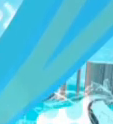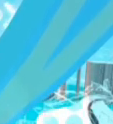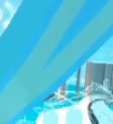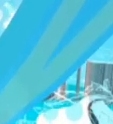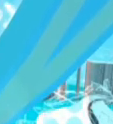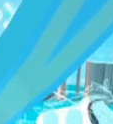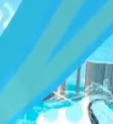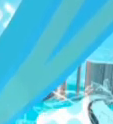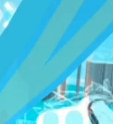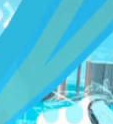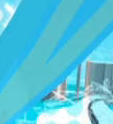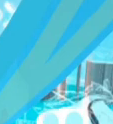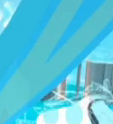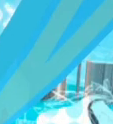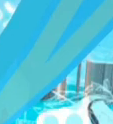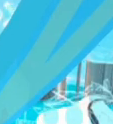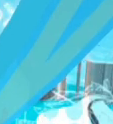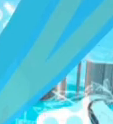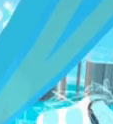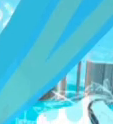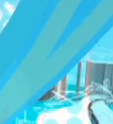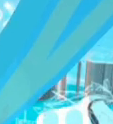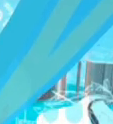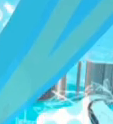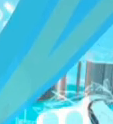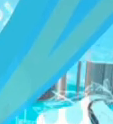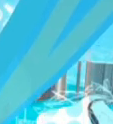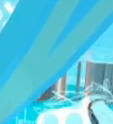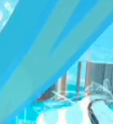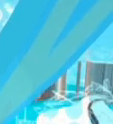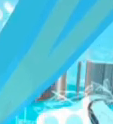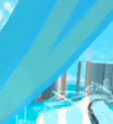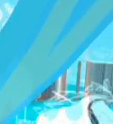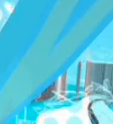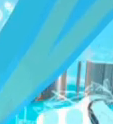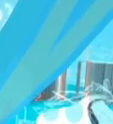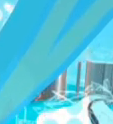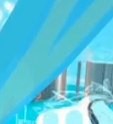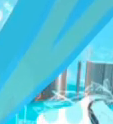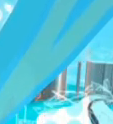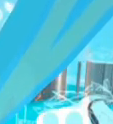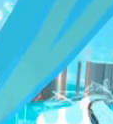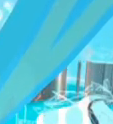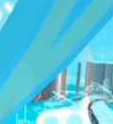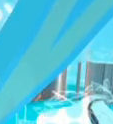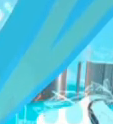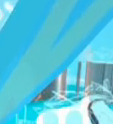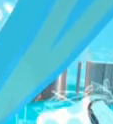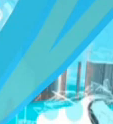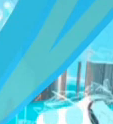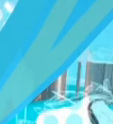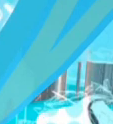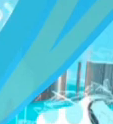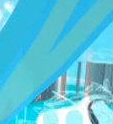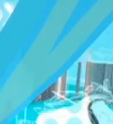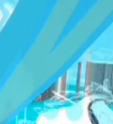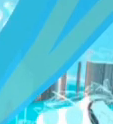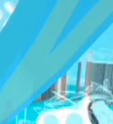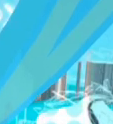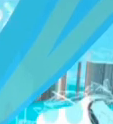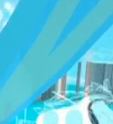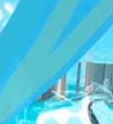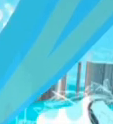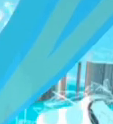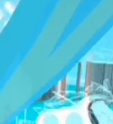están caminando, que son, digamos, de fácil implementación porque no pasan por la Asamblea Legislativa, que permite